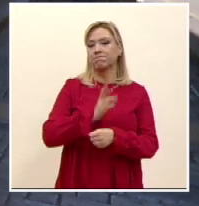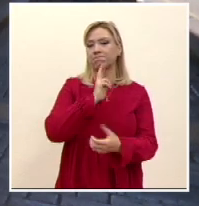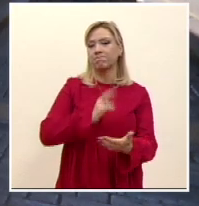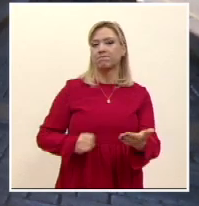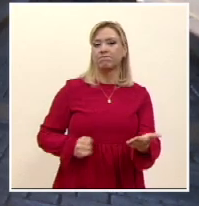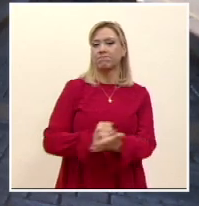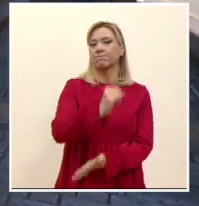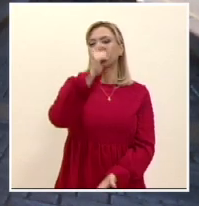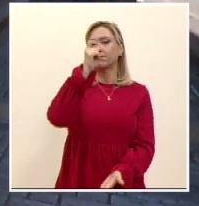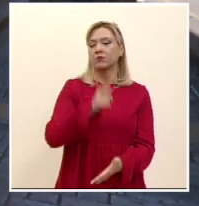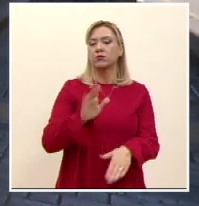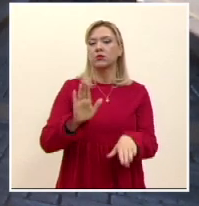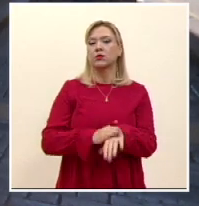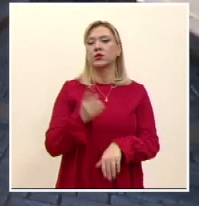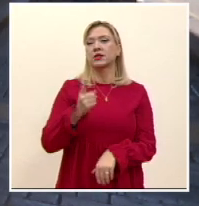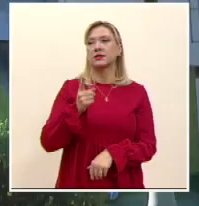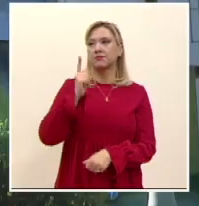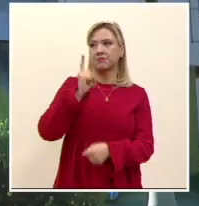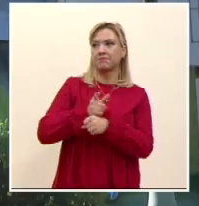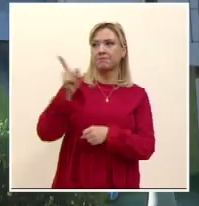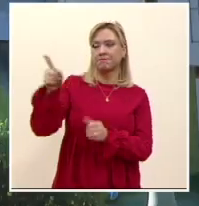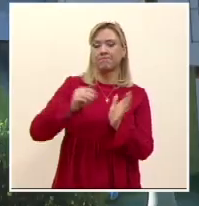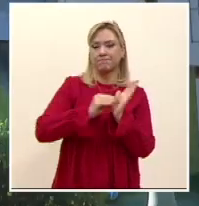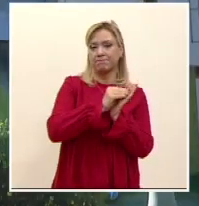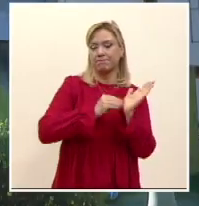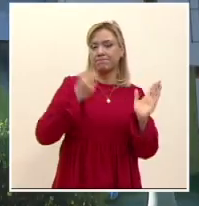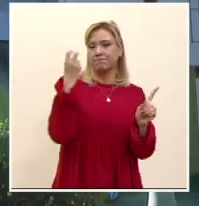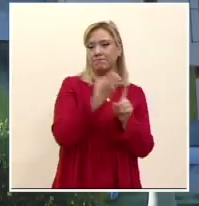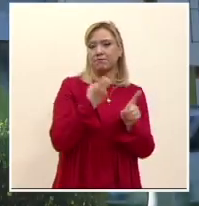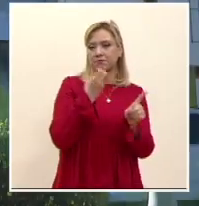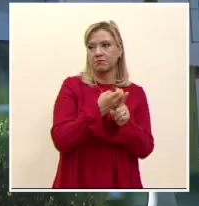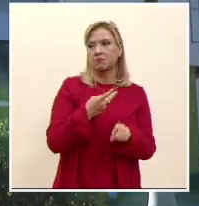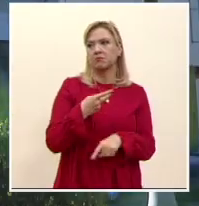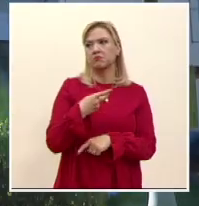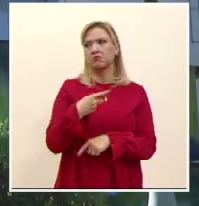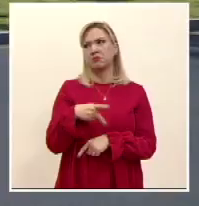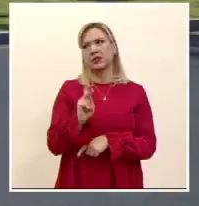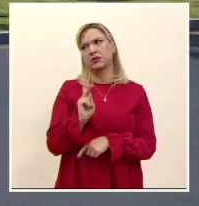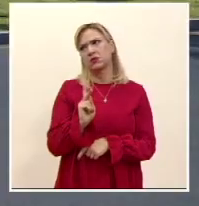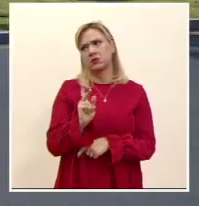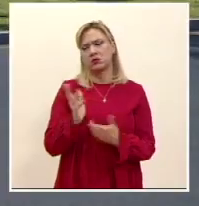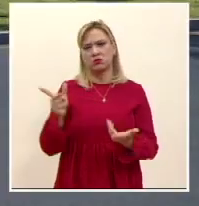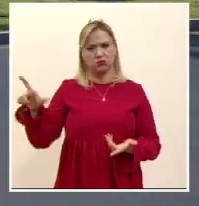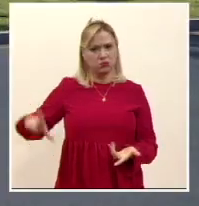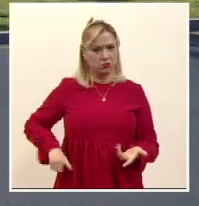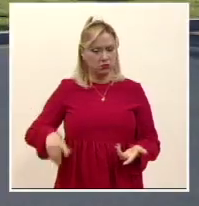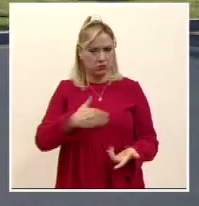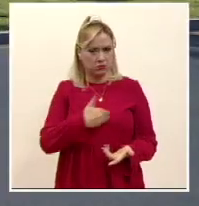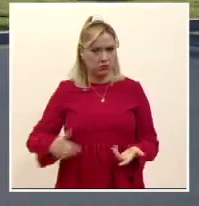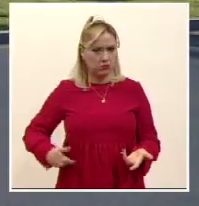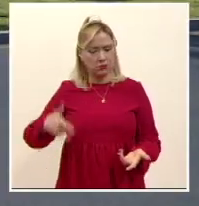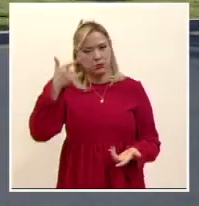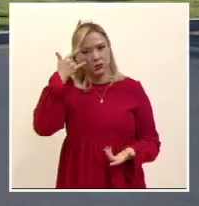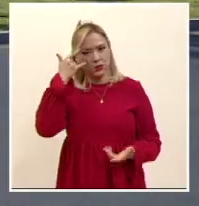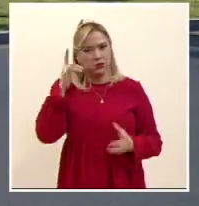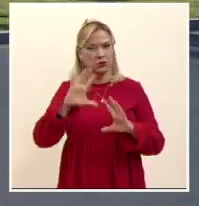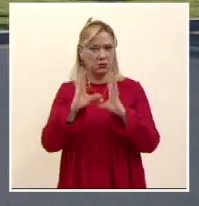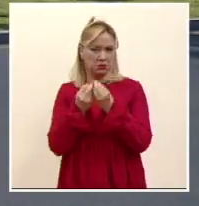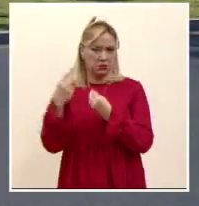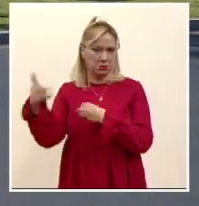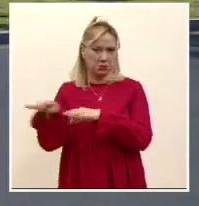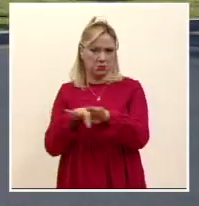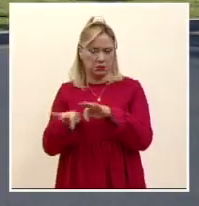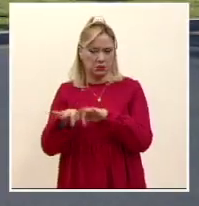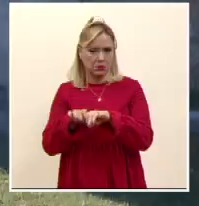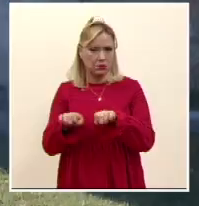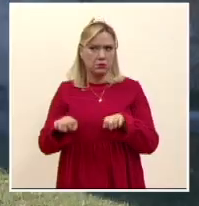de que se haya acreditado la calumnia no necesariamente implica que la gobernadora de Campeche y dos funcionarios de su gobierno